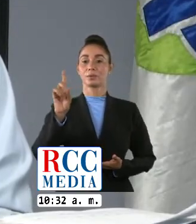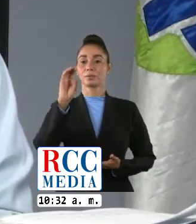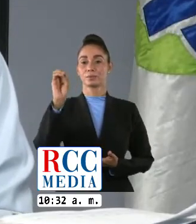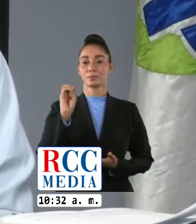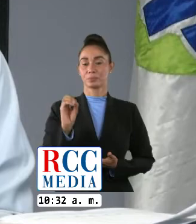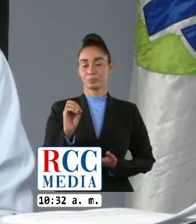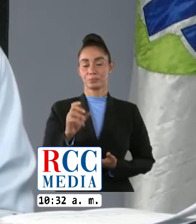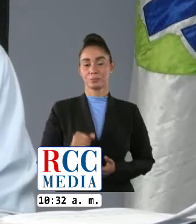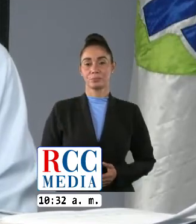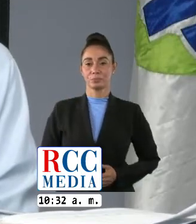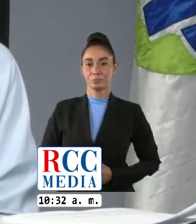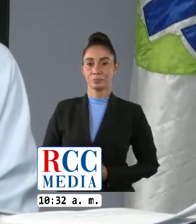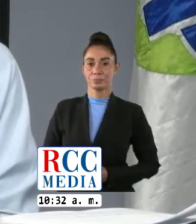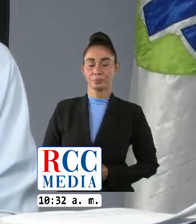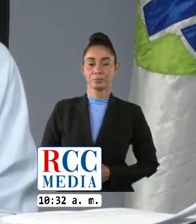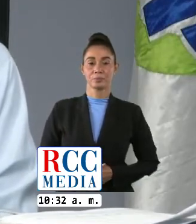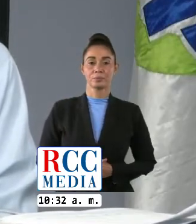23.31%.